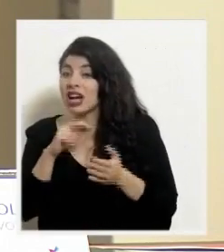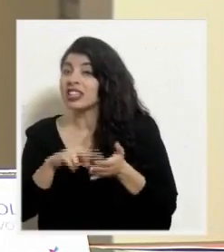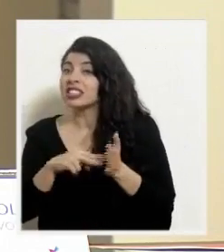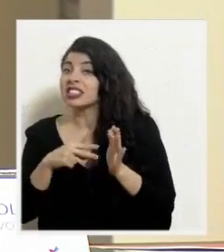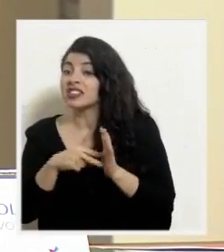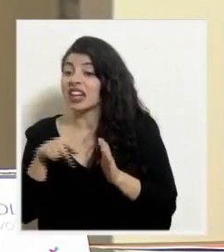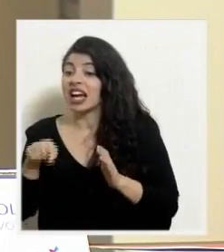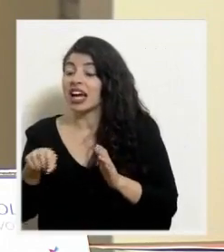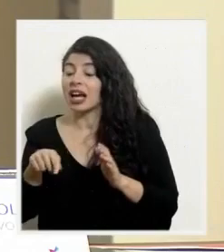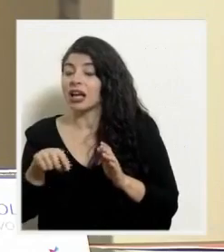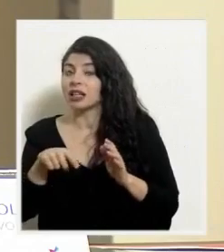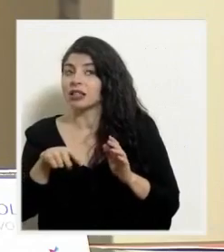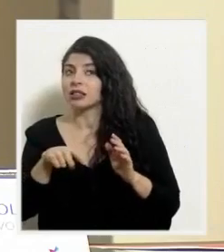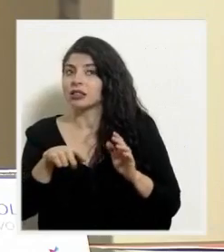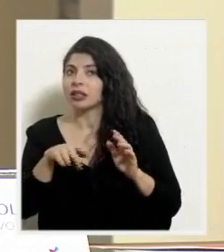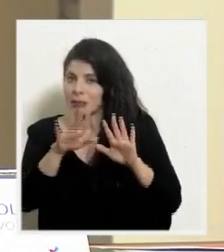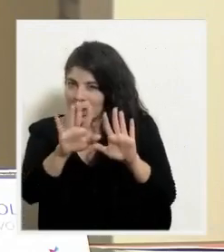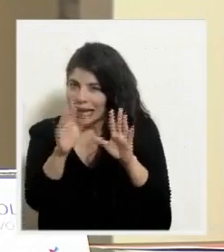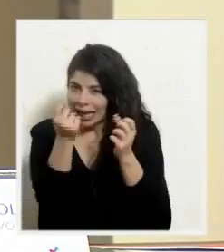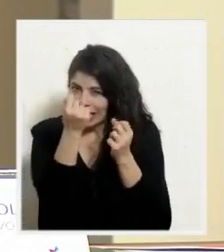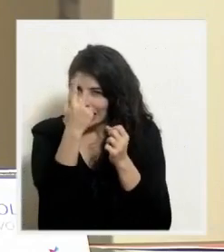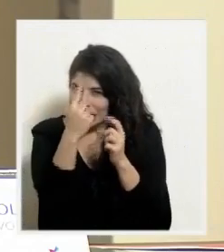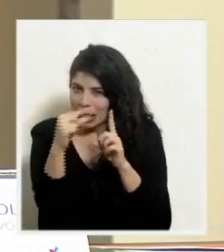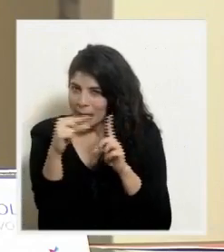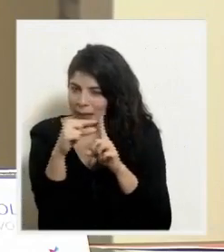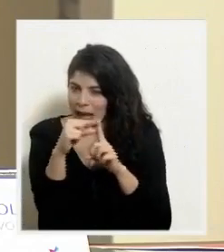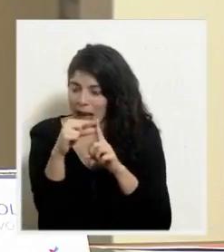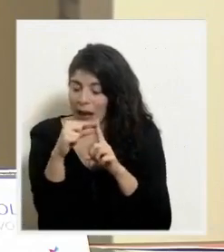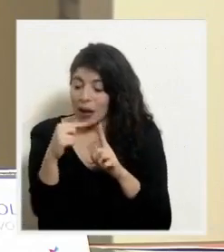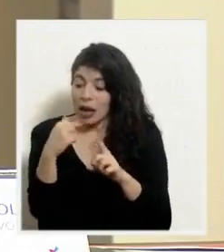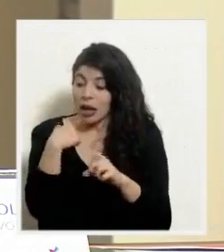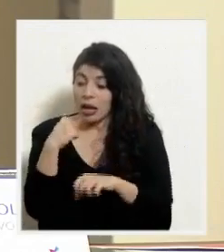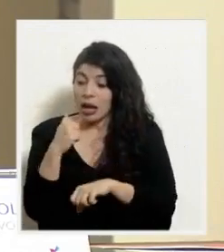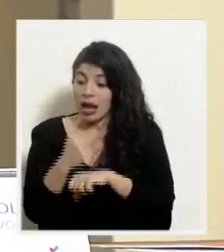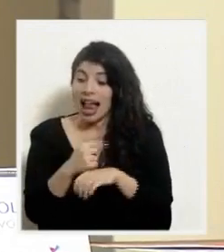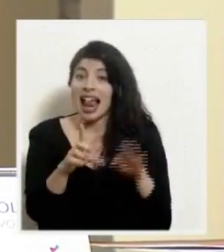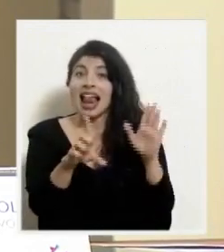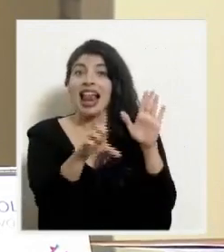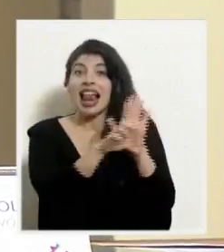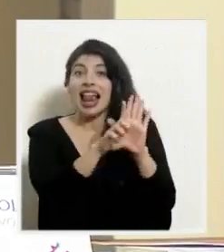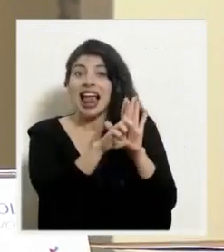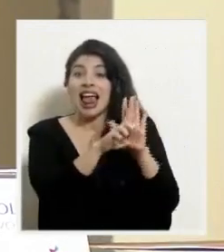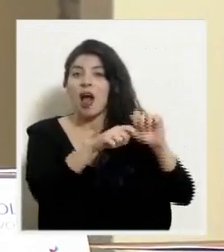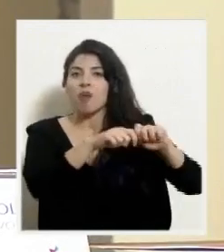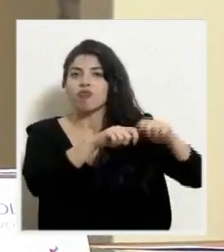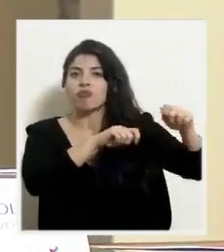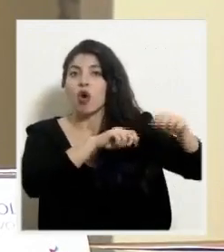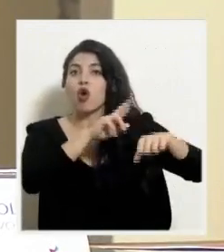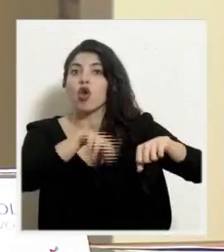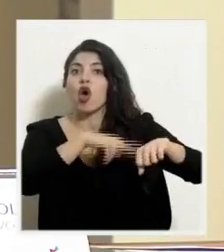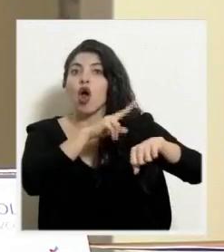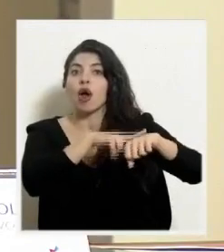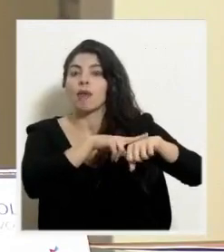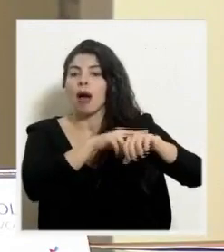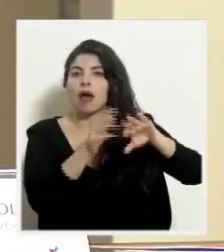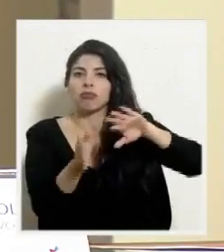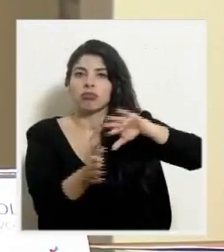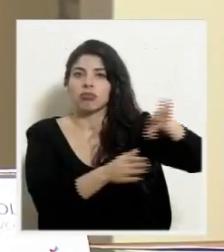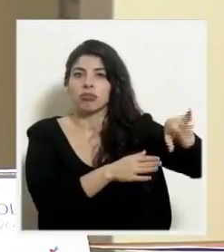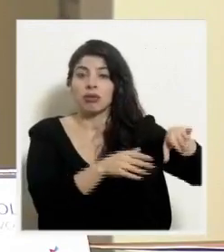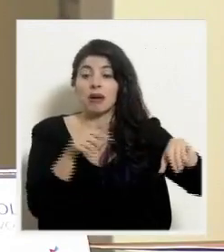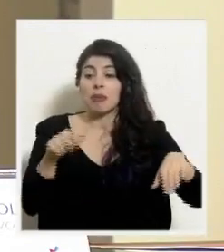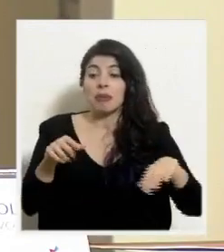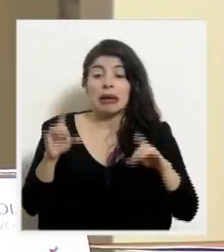violentar, por favor, entiéndame el término, el ordenamiento jurídico normal, porque eso es lo que nos permite un estado de